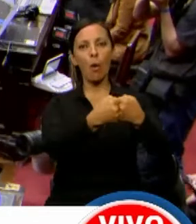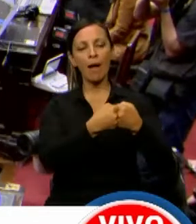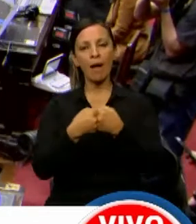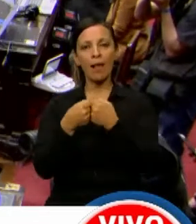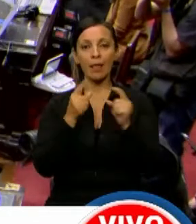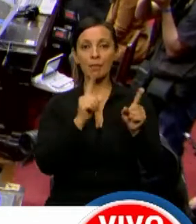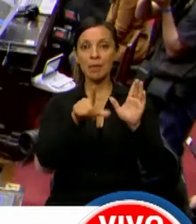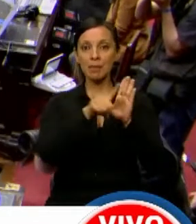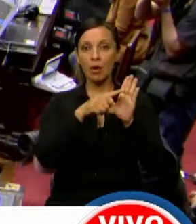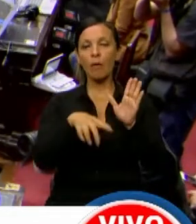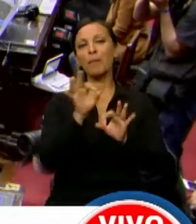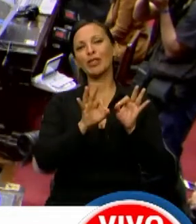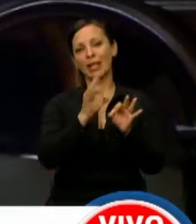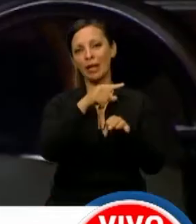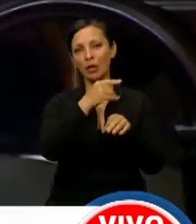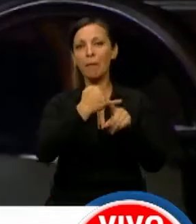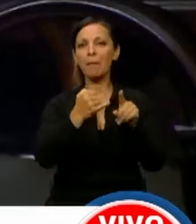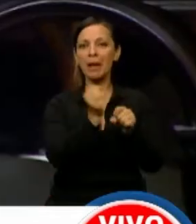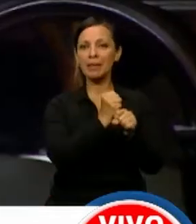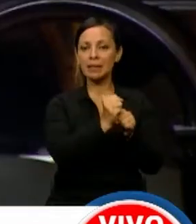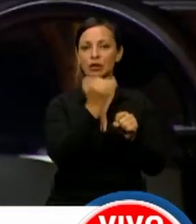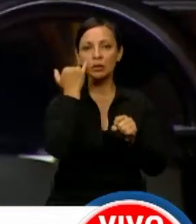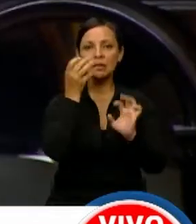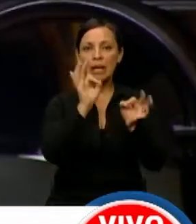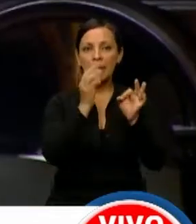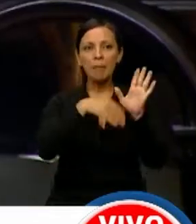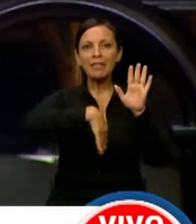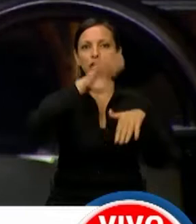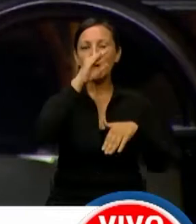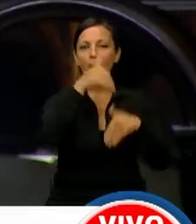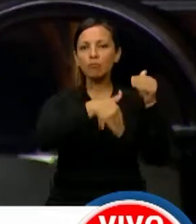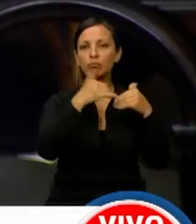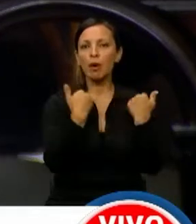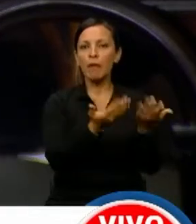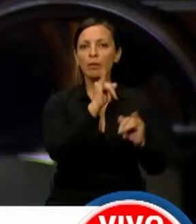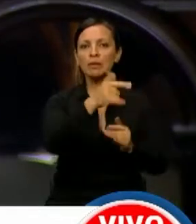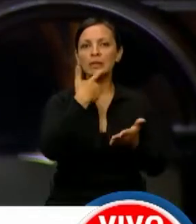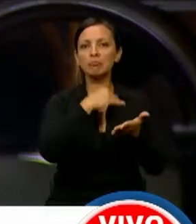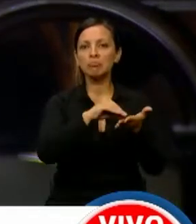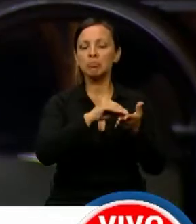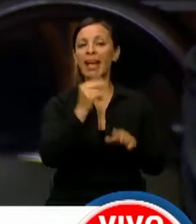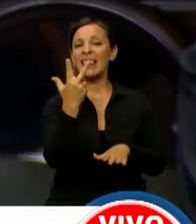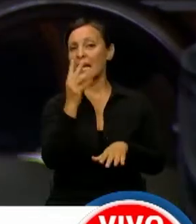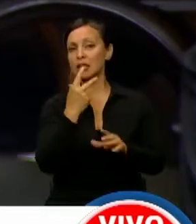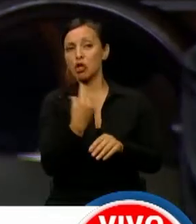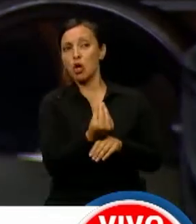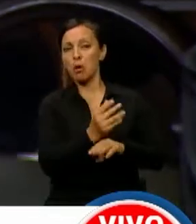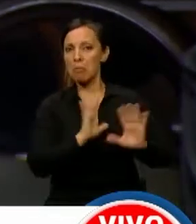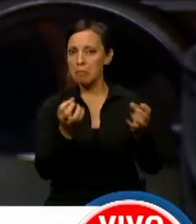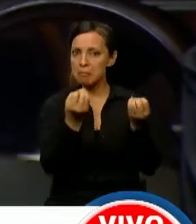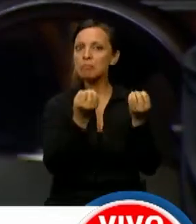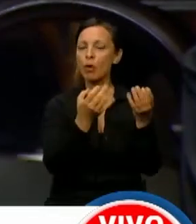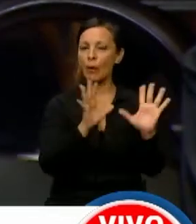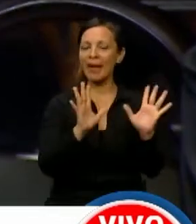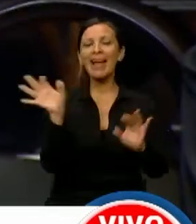esta media sanción, ya que, como hemos escuchado, obtuvo la mayoría de los votos en el Senado, solo 3 votos en contra, y